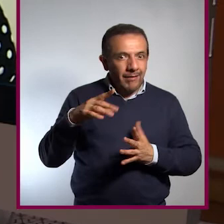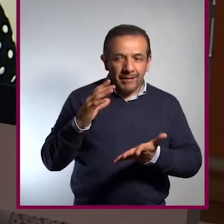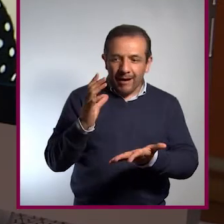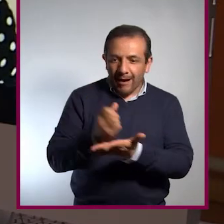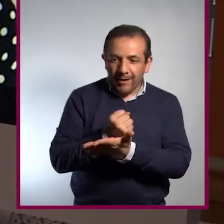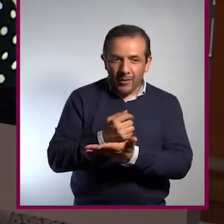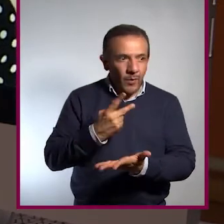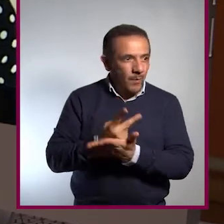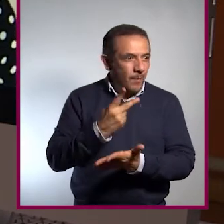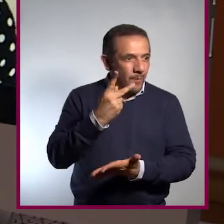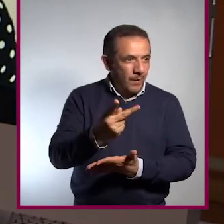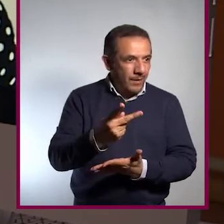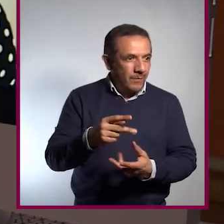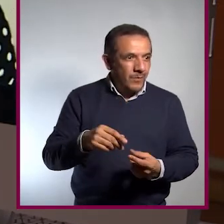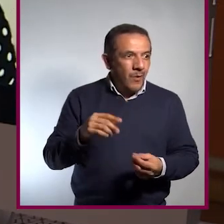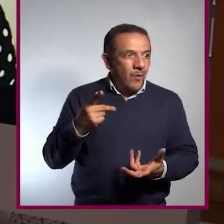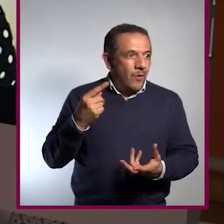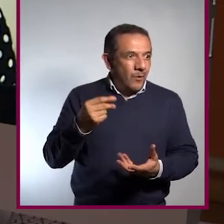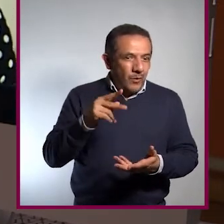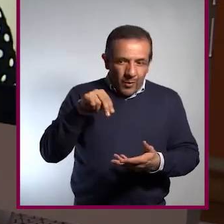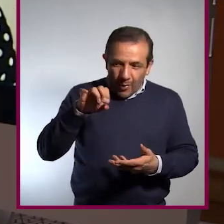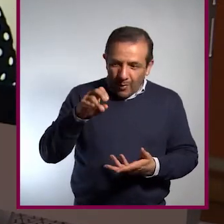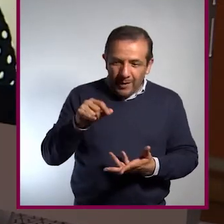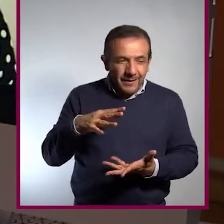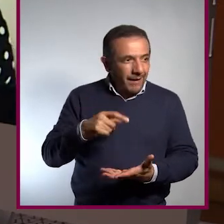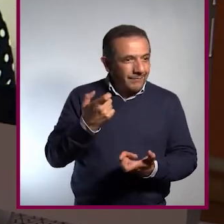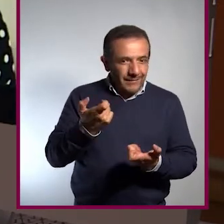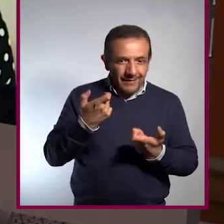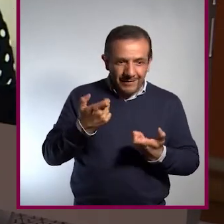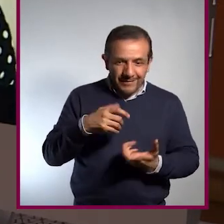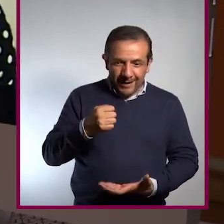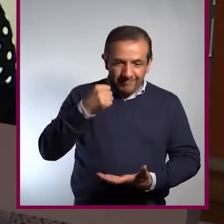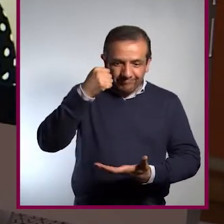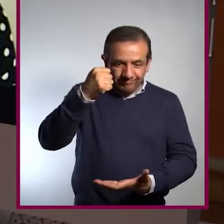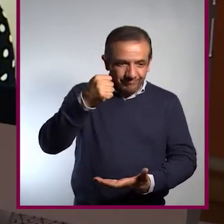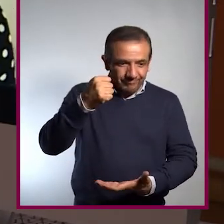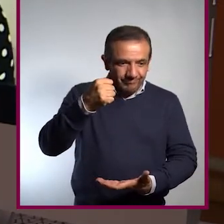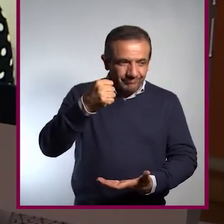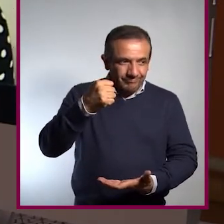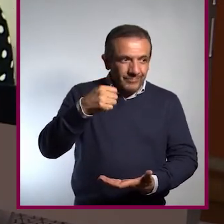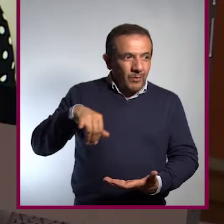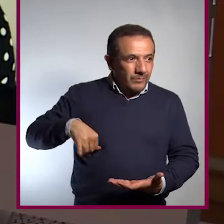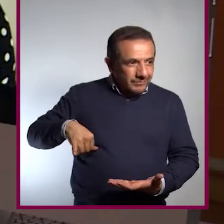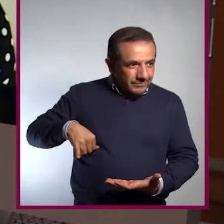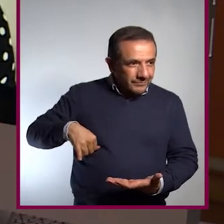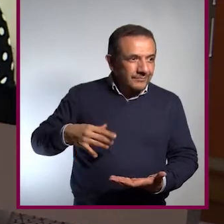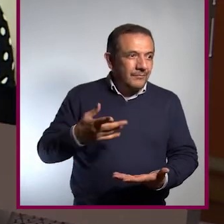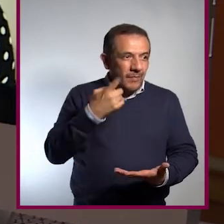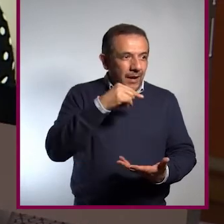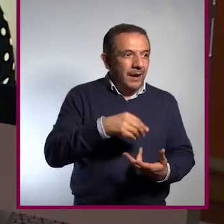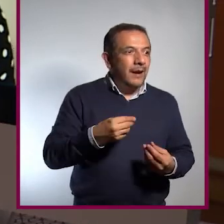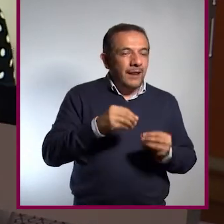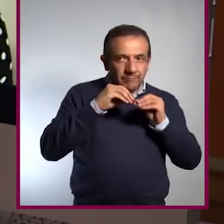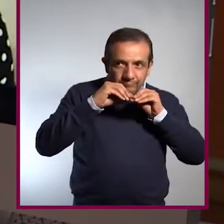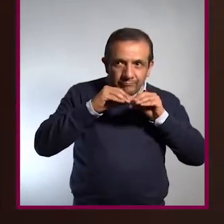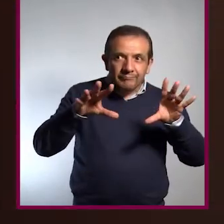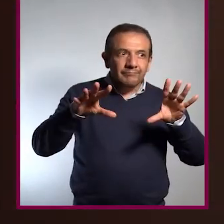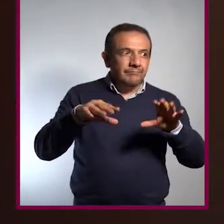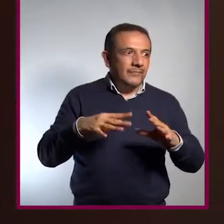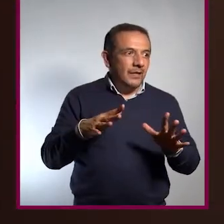ya es un ganador del premio Nobel tiene mucha presión para seguir produciendo investigación de mucho interés y de mucho